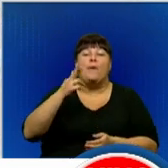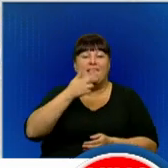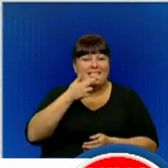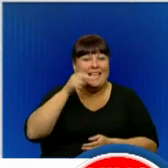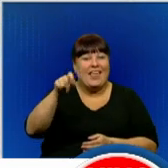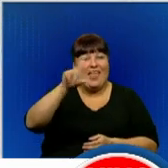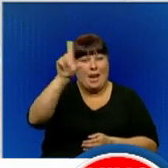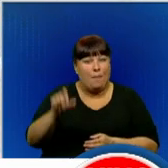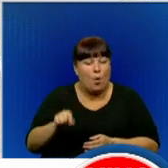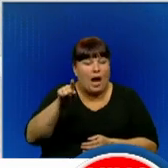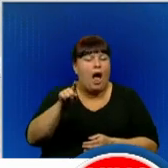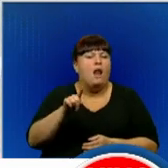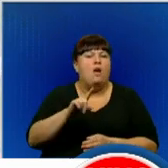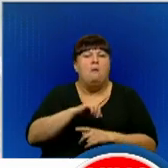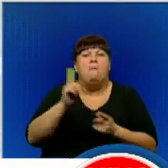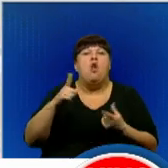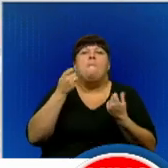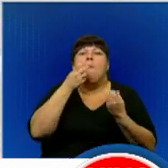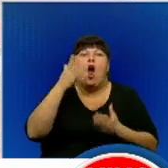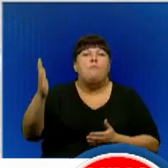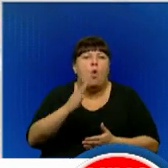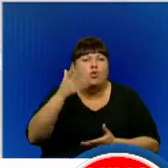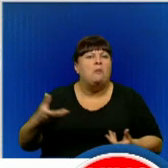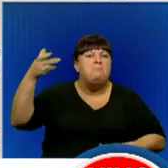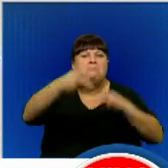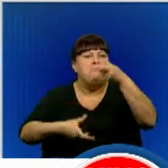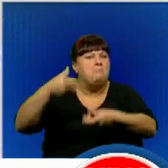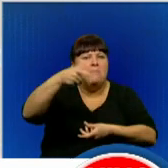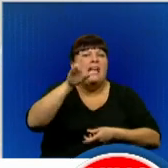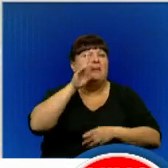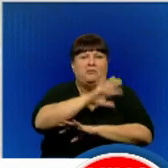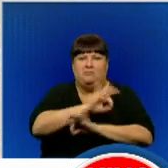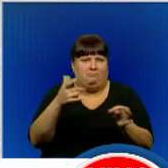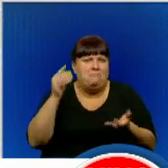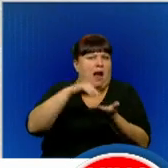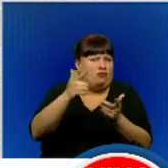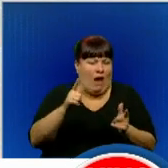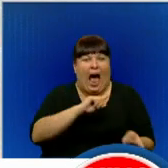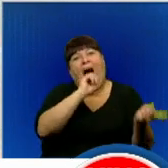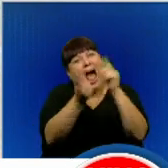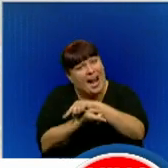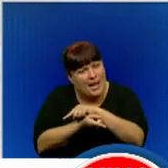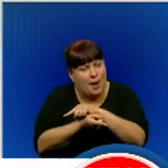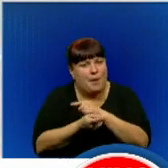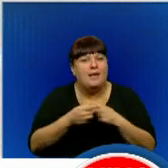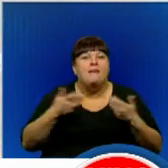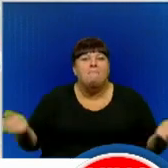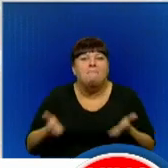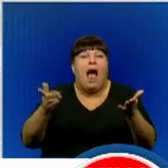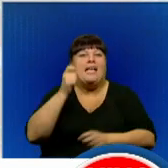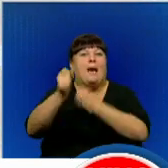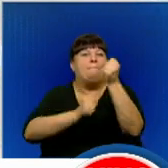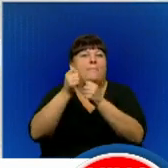republicanos no atrás con nueva producción ni inversiones para los eeuu por el contrario le dio incentivo a las empresas